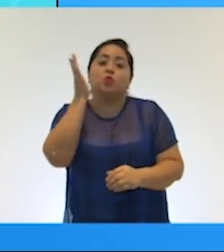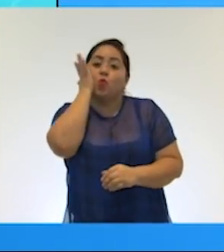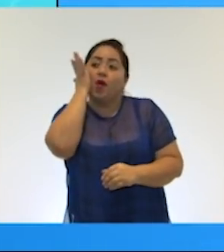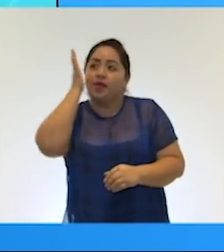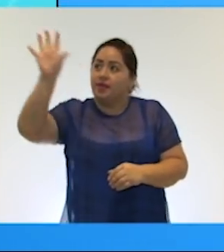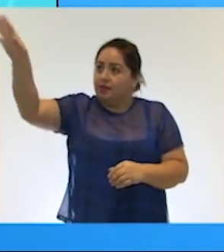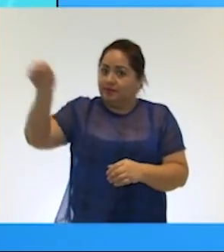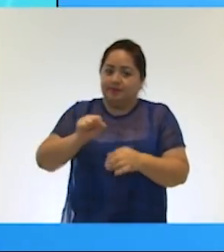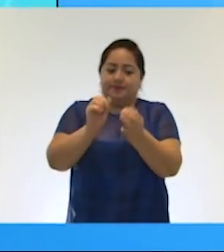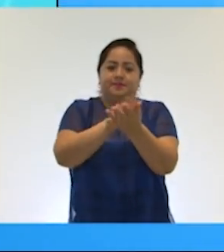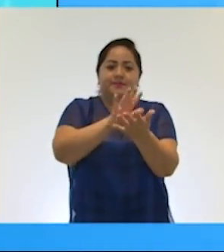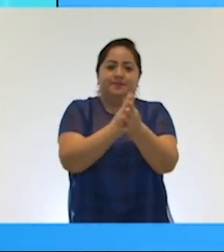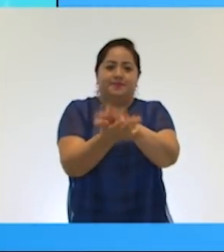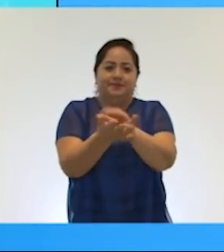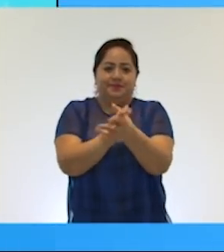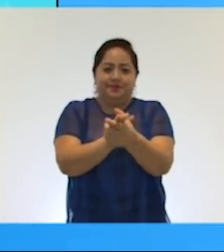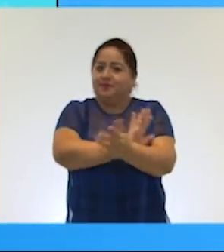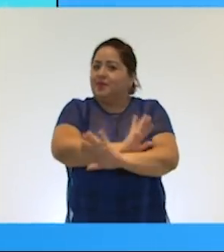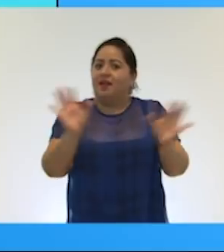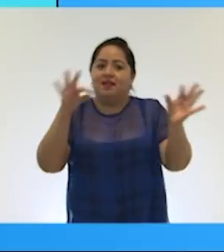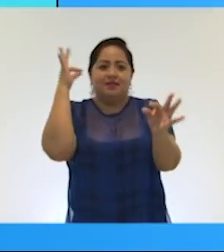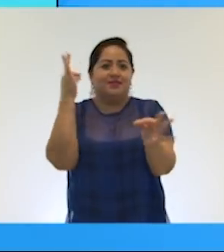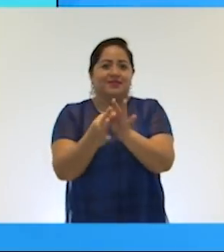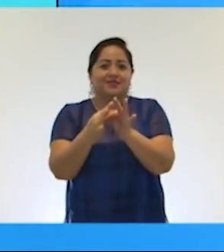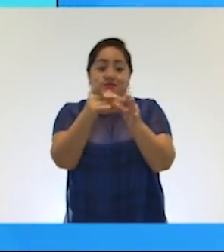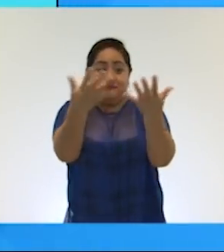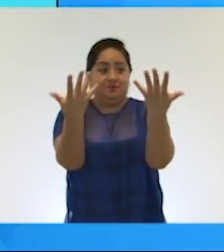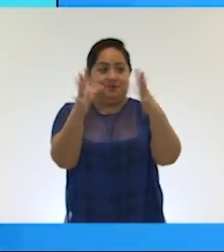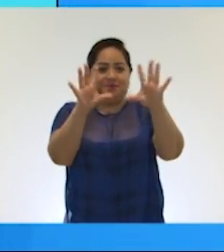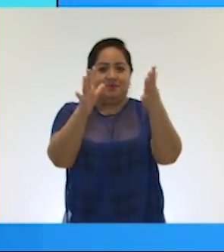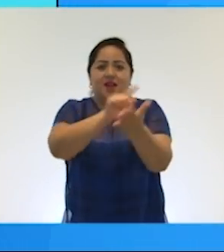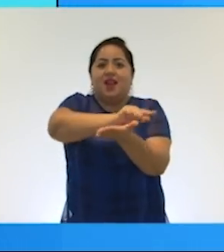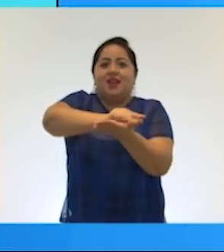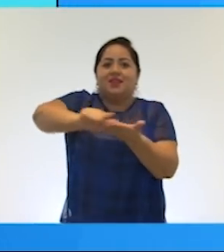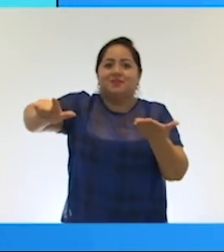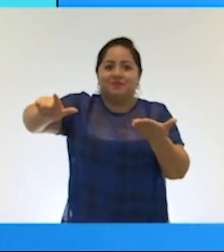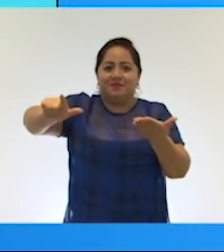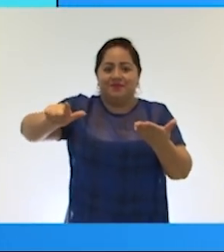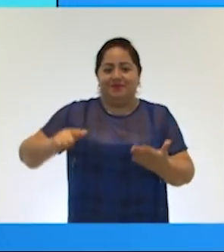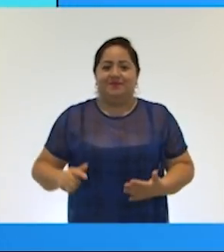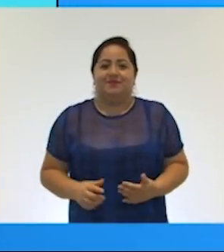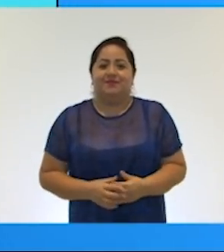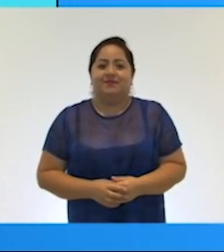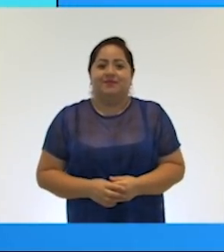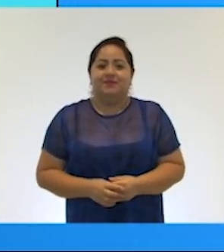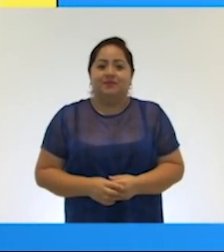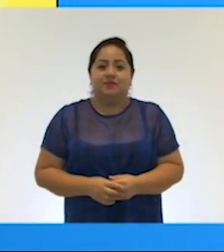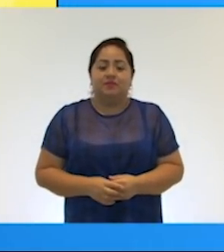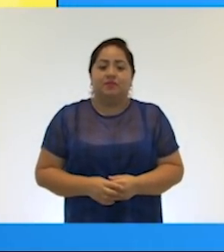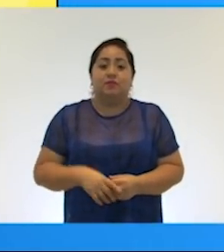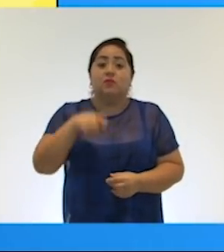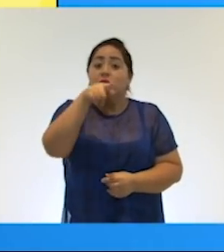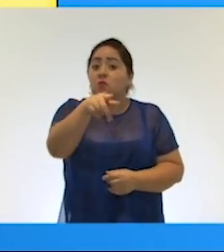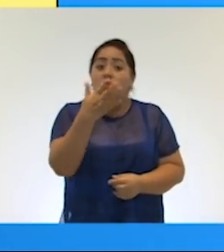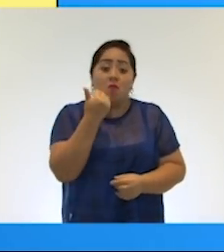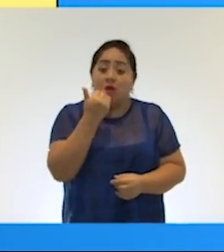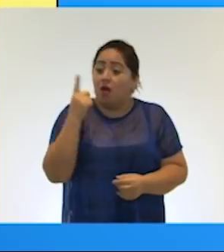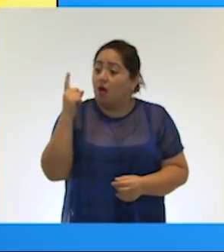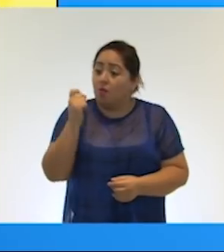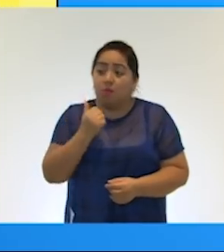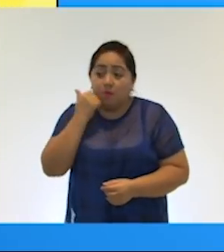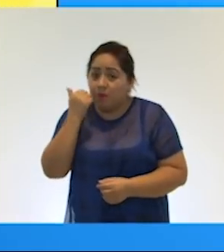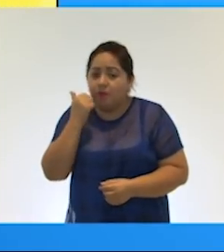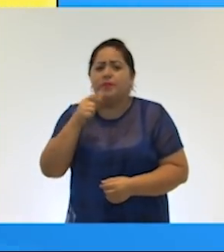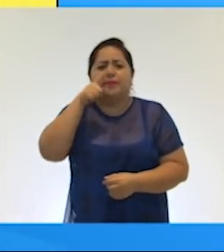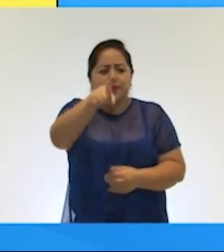Sécalas con una toalla. ¡Y listo! ¡Tus manos están limpias! Si no tienes agua y jabón,